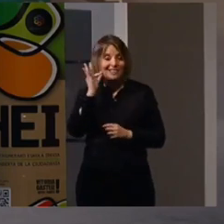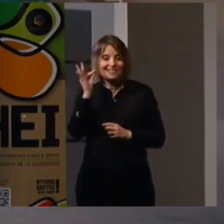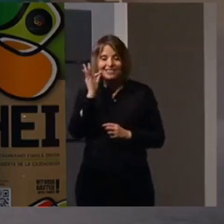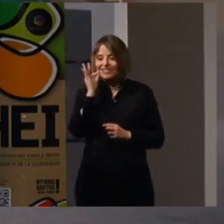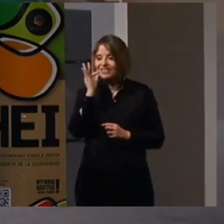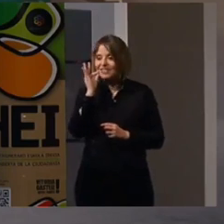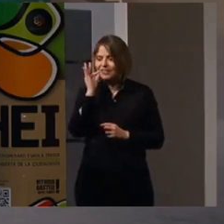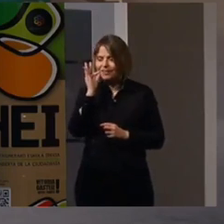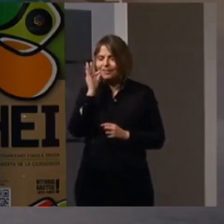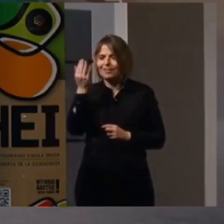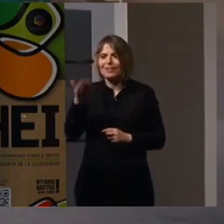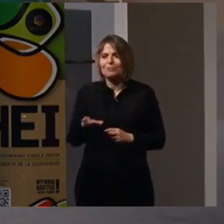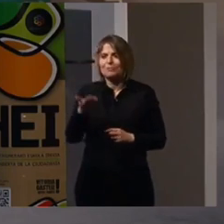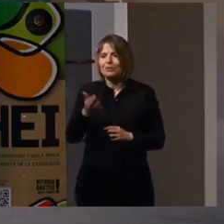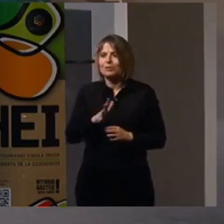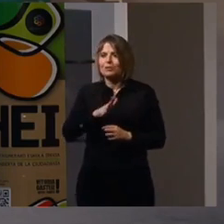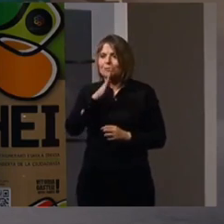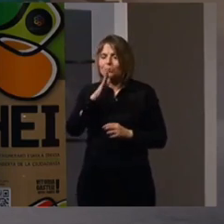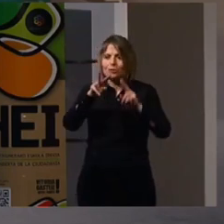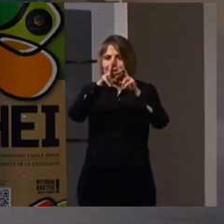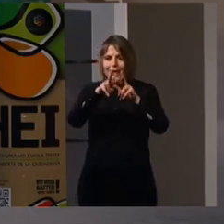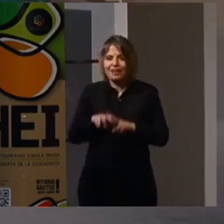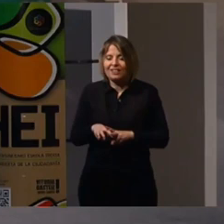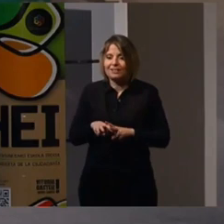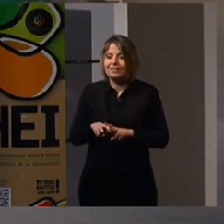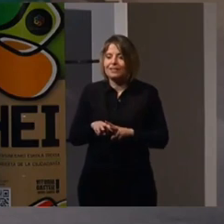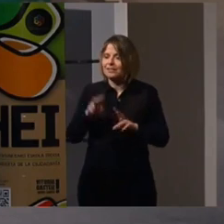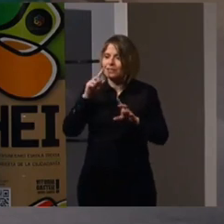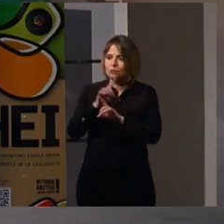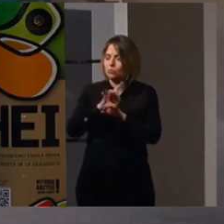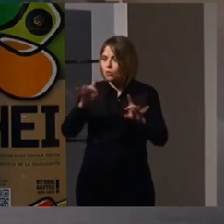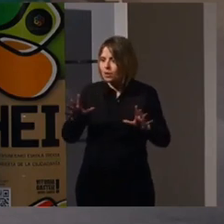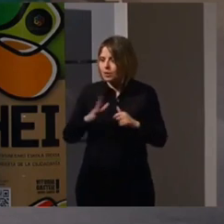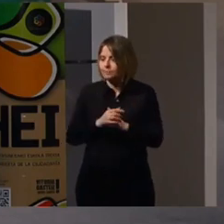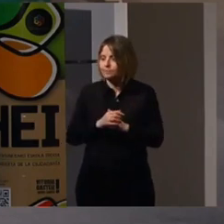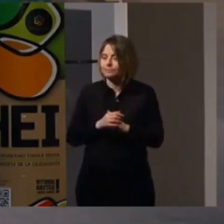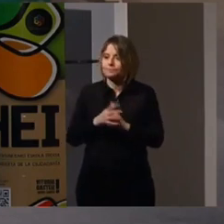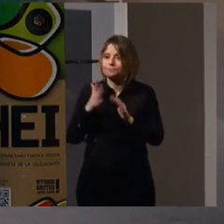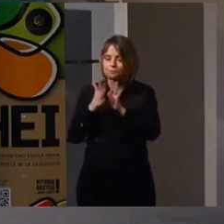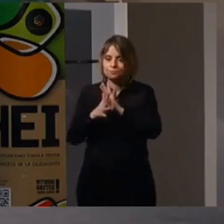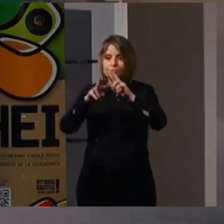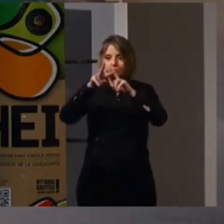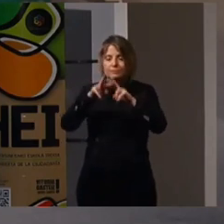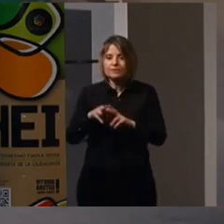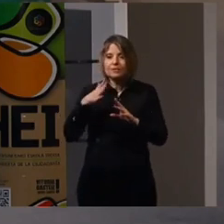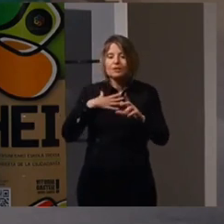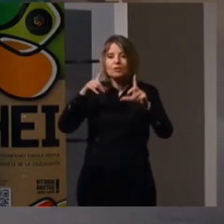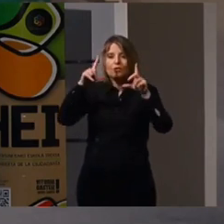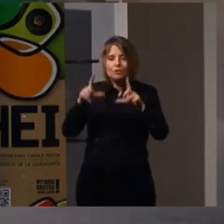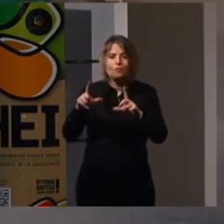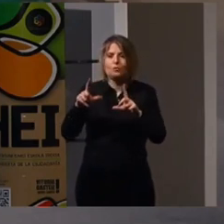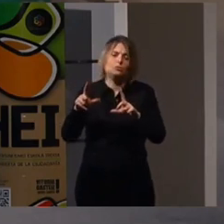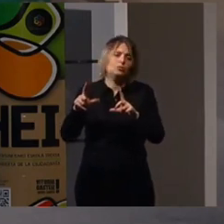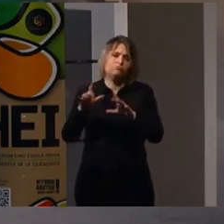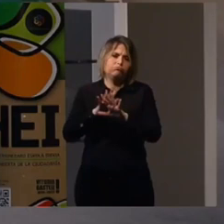chica es muy significativa porque hace un análisis muy, muy claro, ¿no? O vamos, no un análisis, pero trae una foto que es